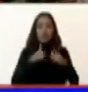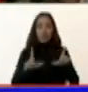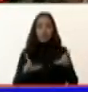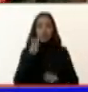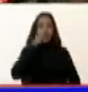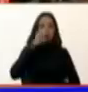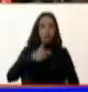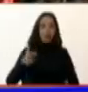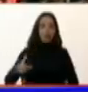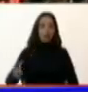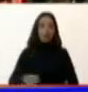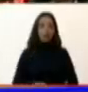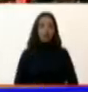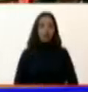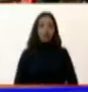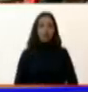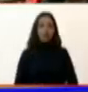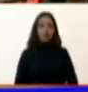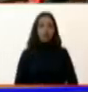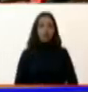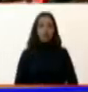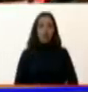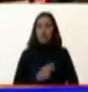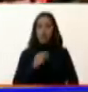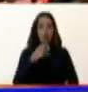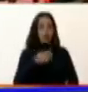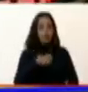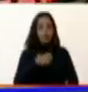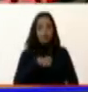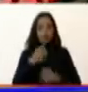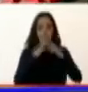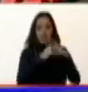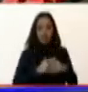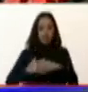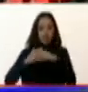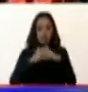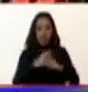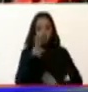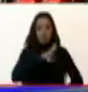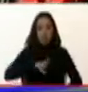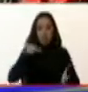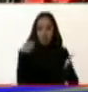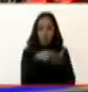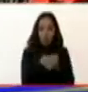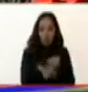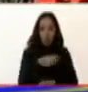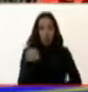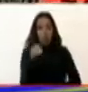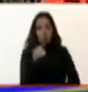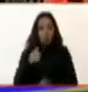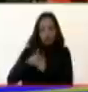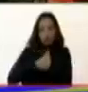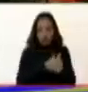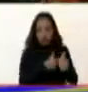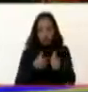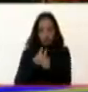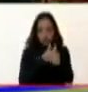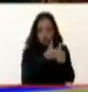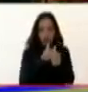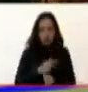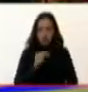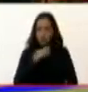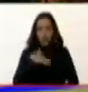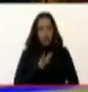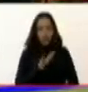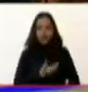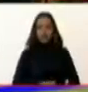pueblos. Y no podrá el imperialismo, ni con golpes de Estado, ni con persecución, no